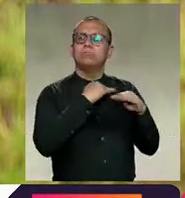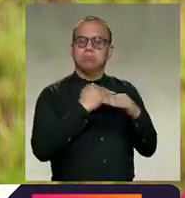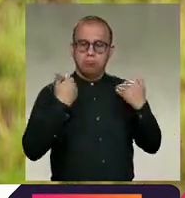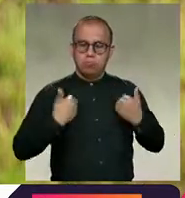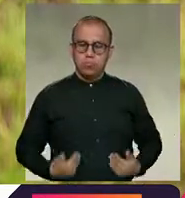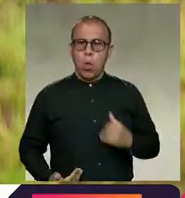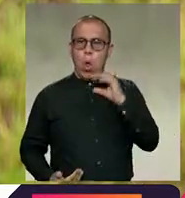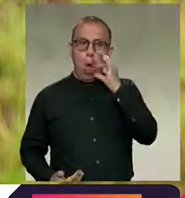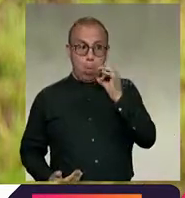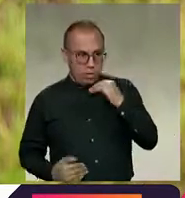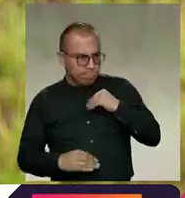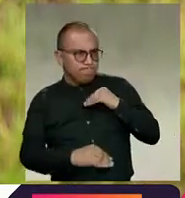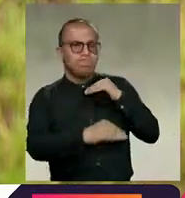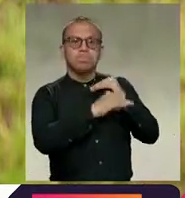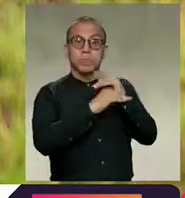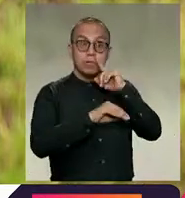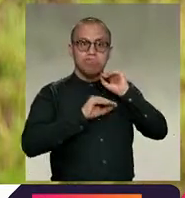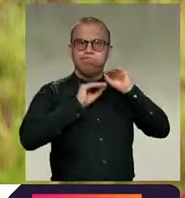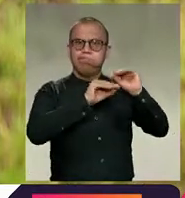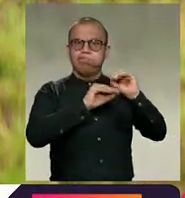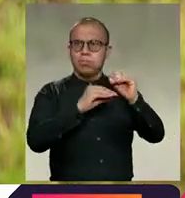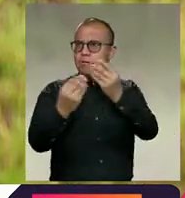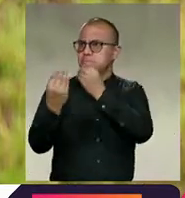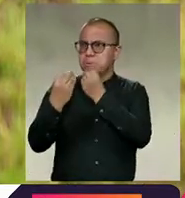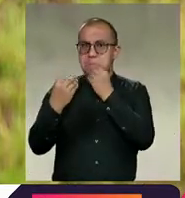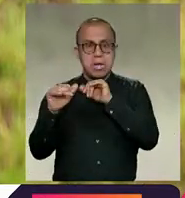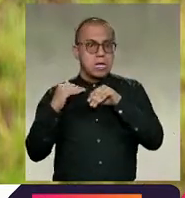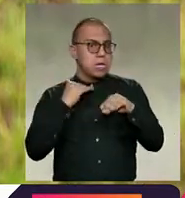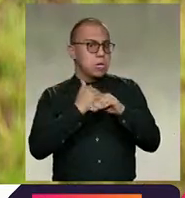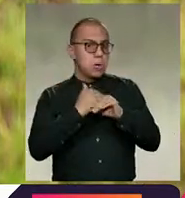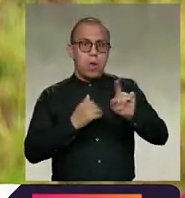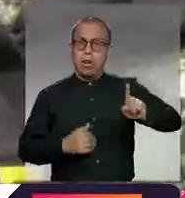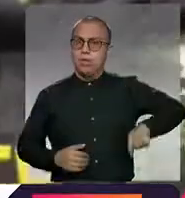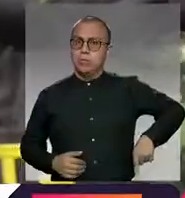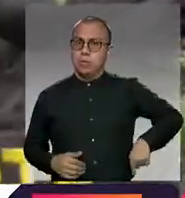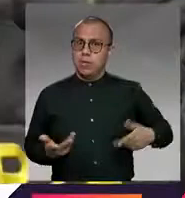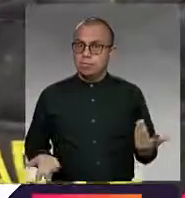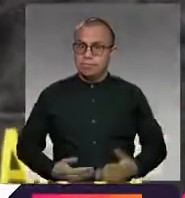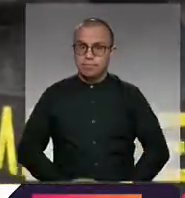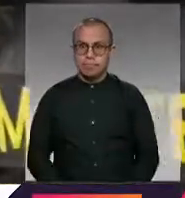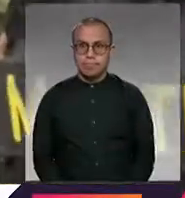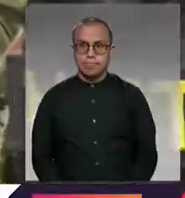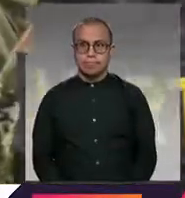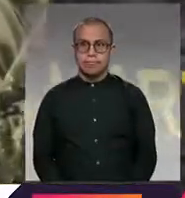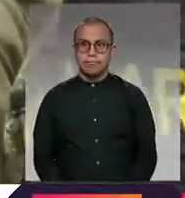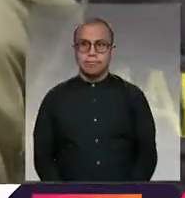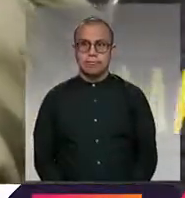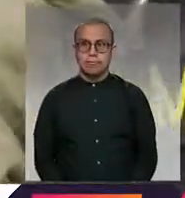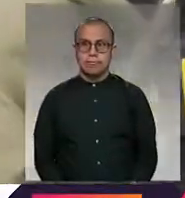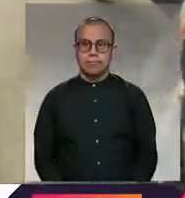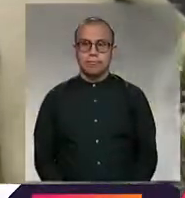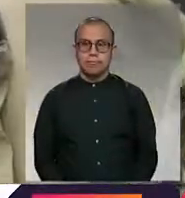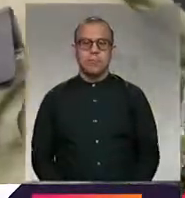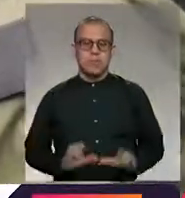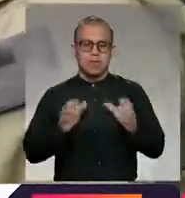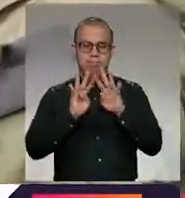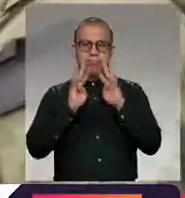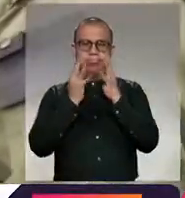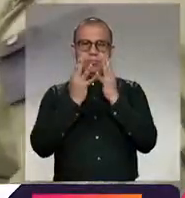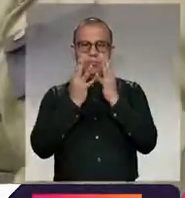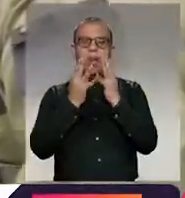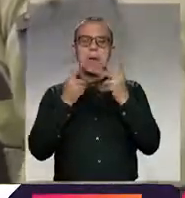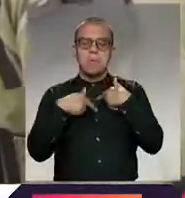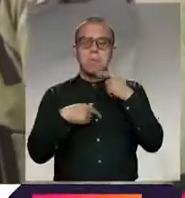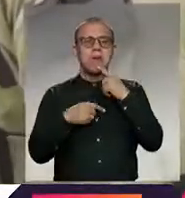hacerlo un hombre. Para eso son capacitadas de igual a igual con nosotros en la Escuela de Ingenieros. Porque donde el más valiente se detiene, el